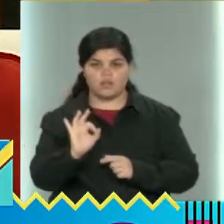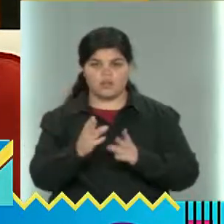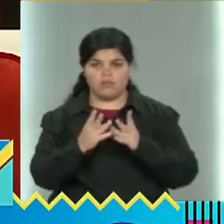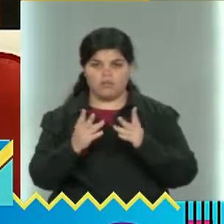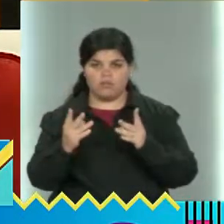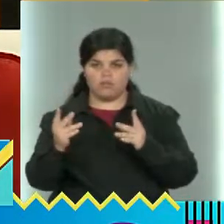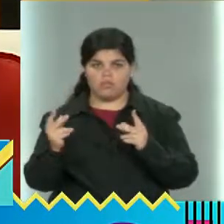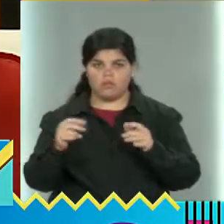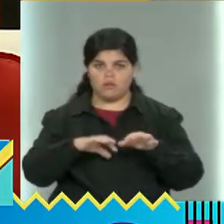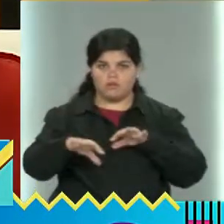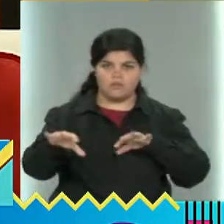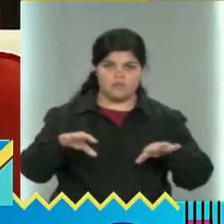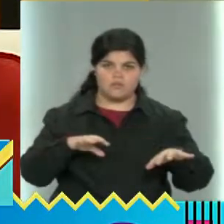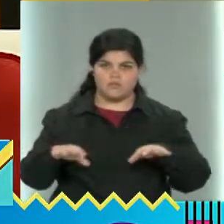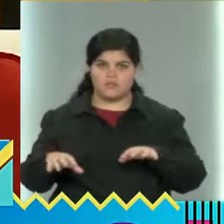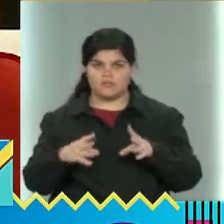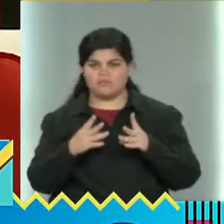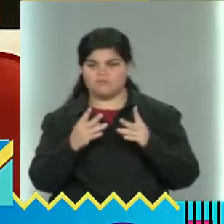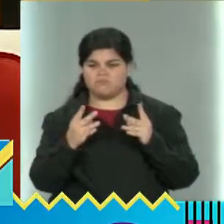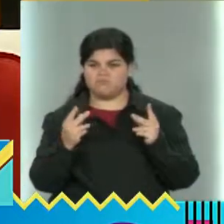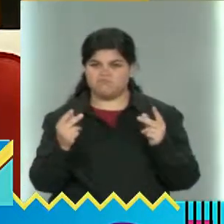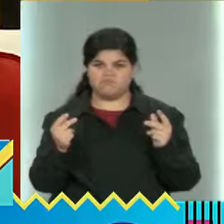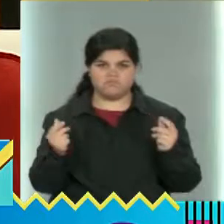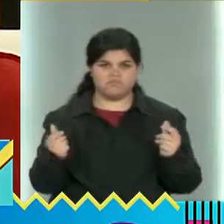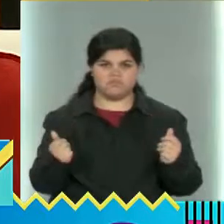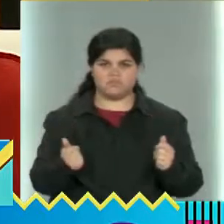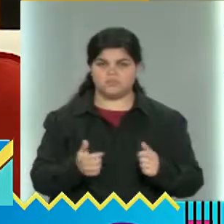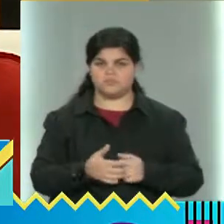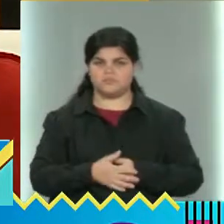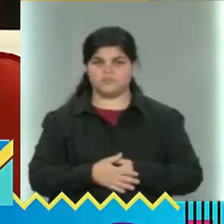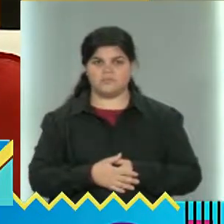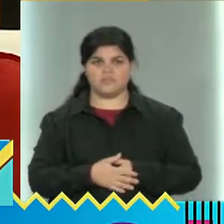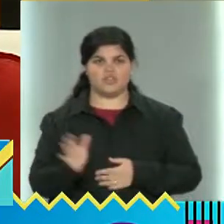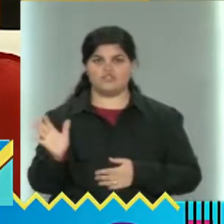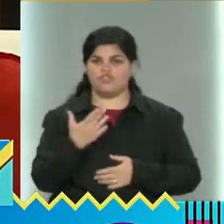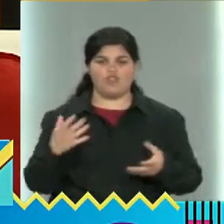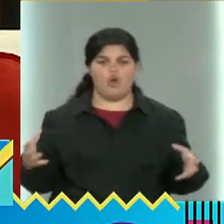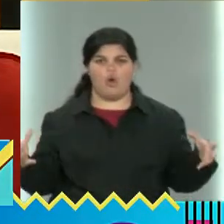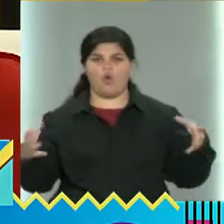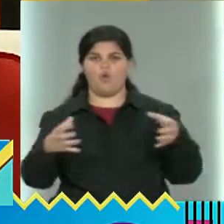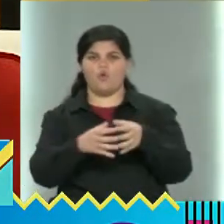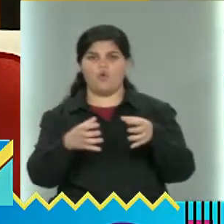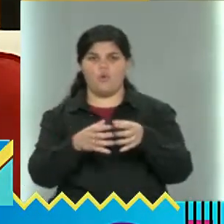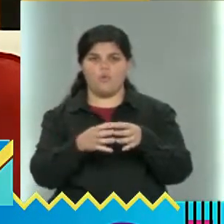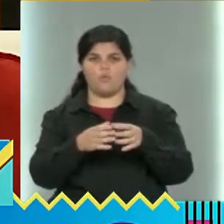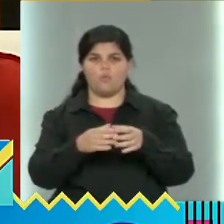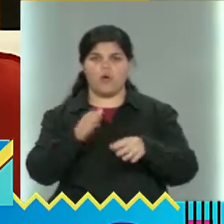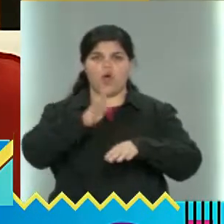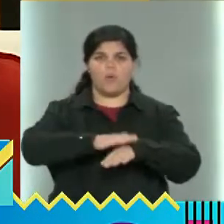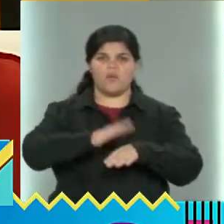Fuimos como degradando aquello de lo colectivo, del